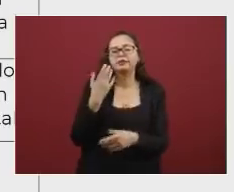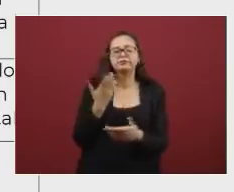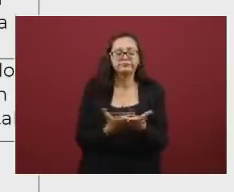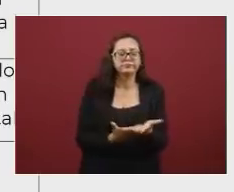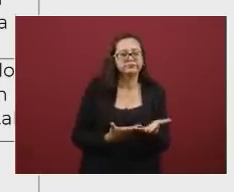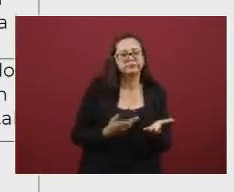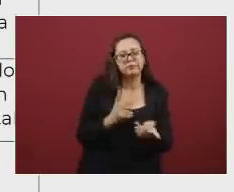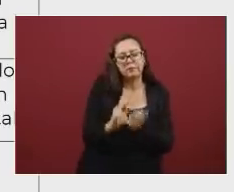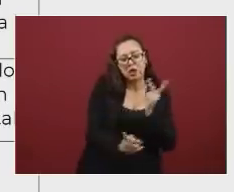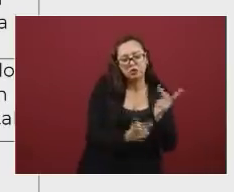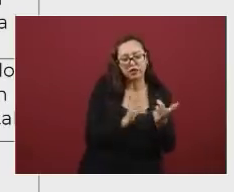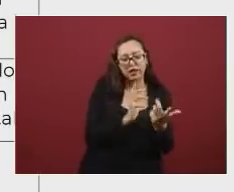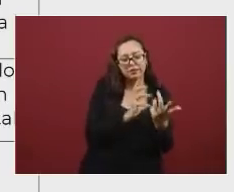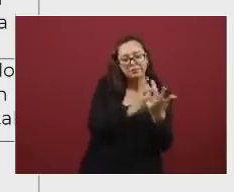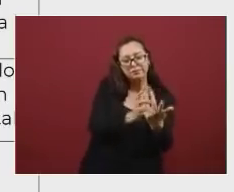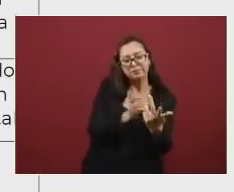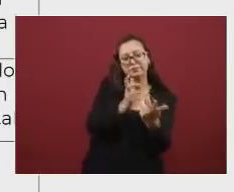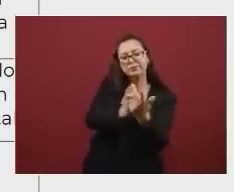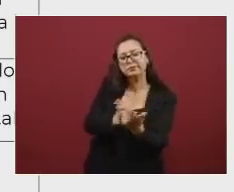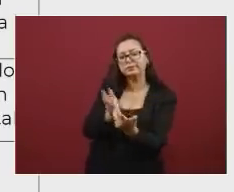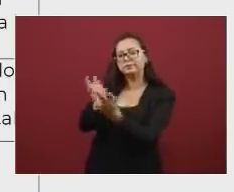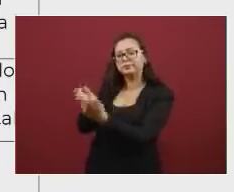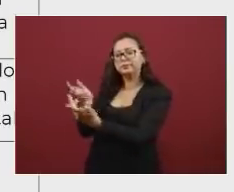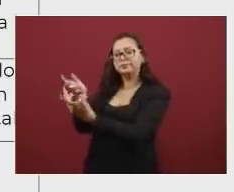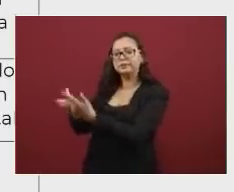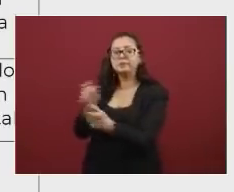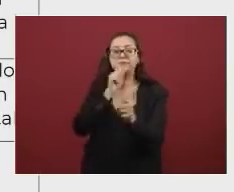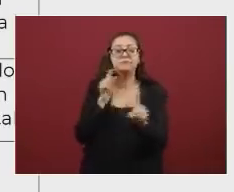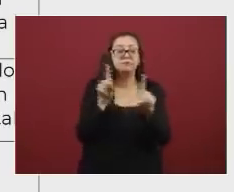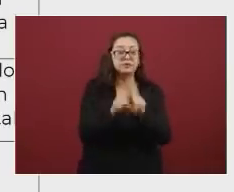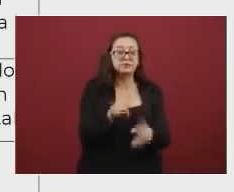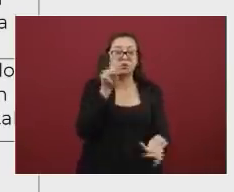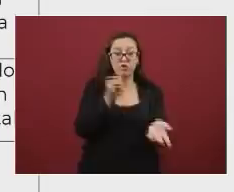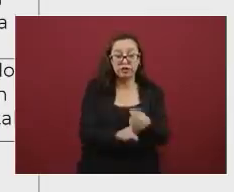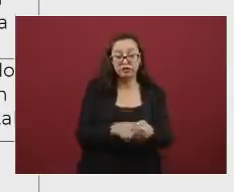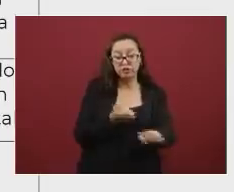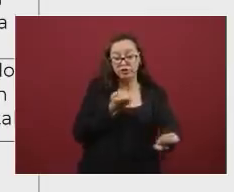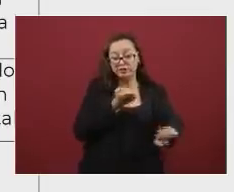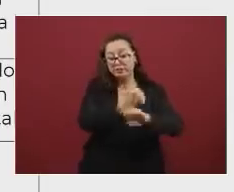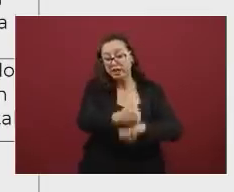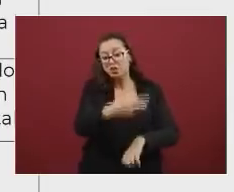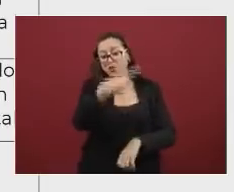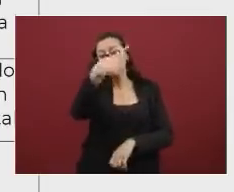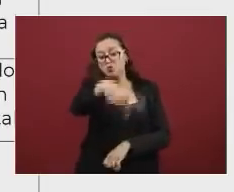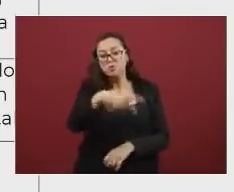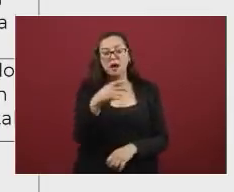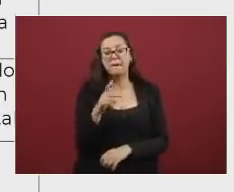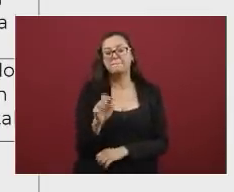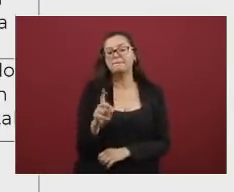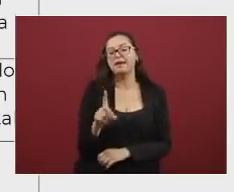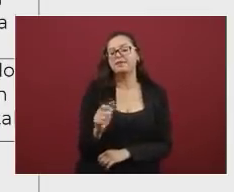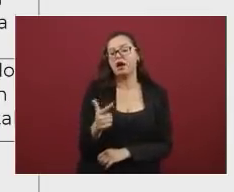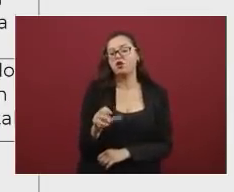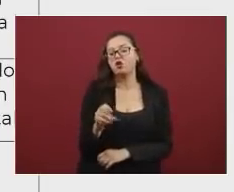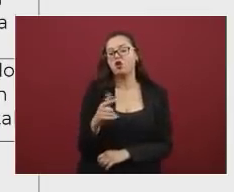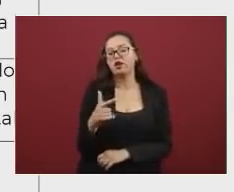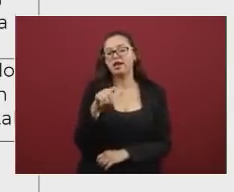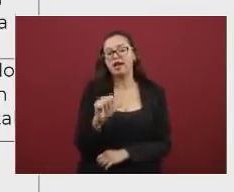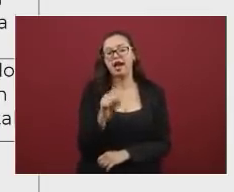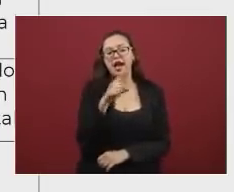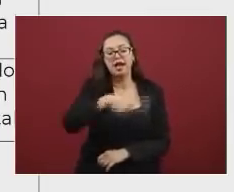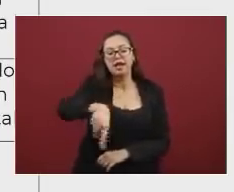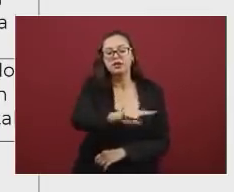propuestas pedagógicas también a nivel local y todo eso se tiene que recoger porque es la experiencia de las maestras